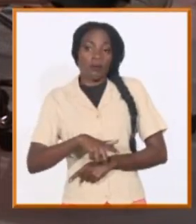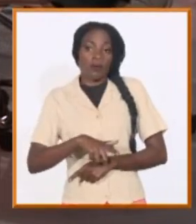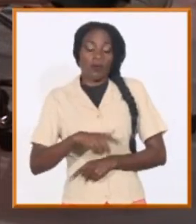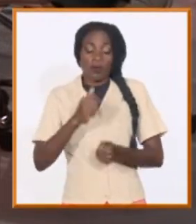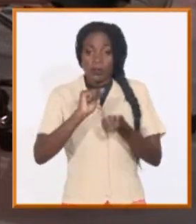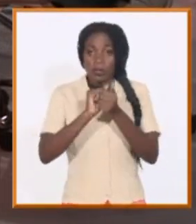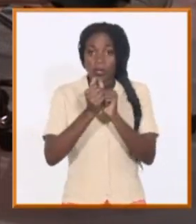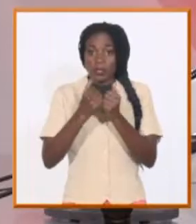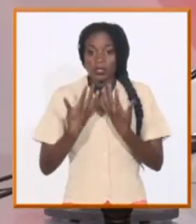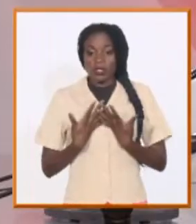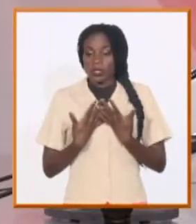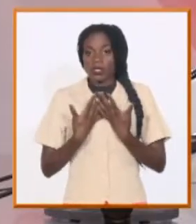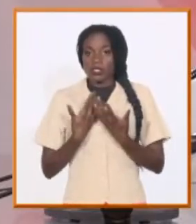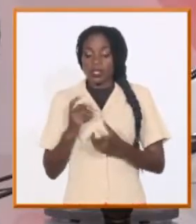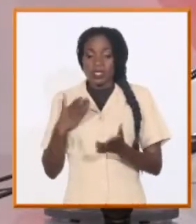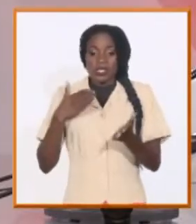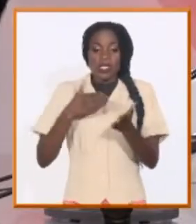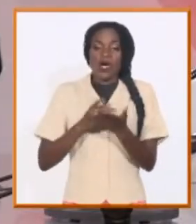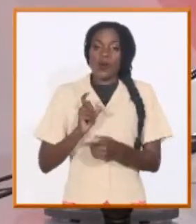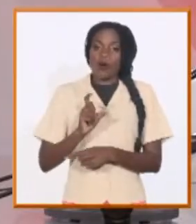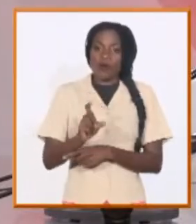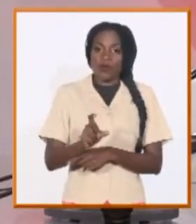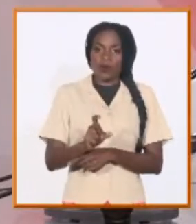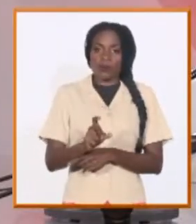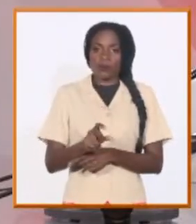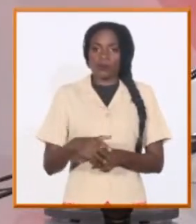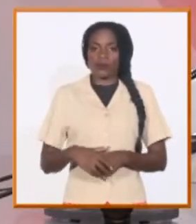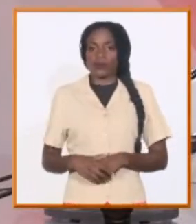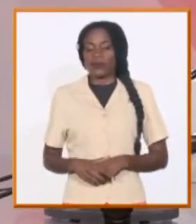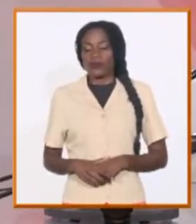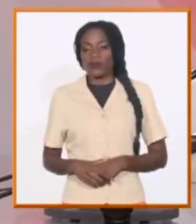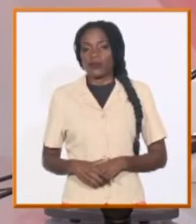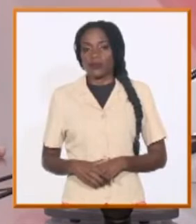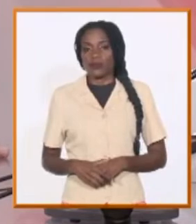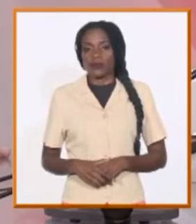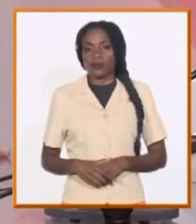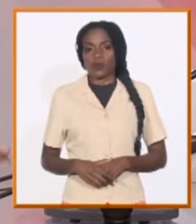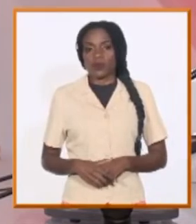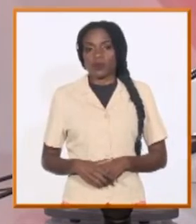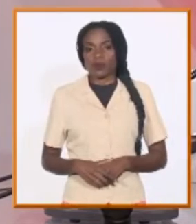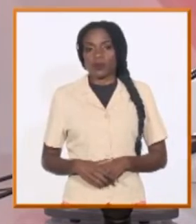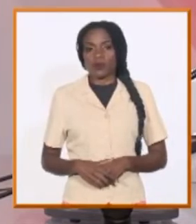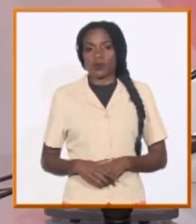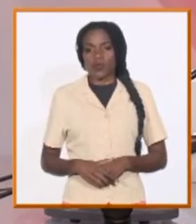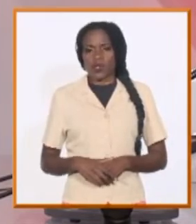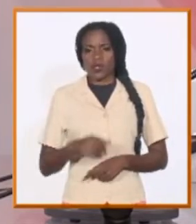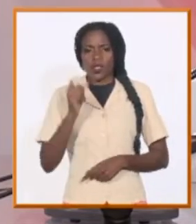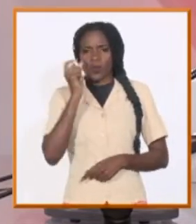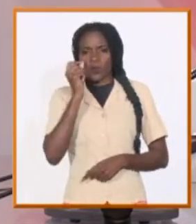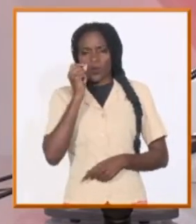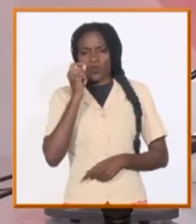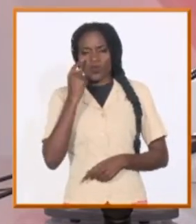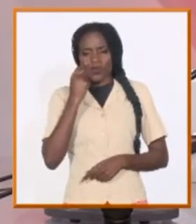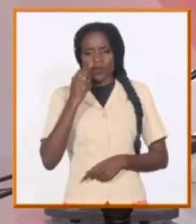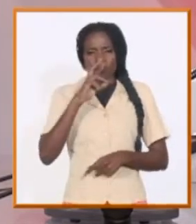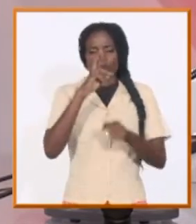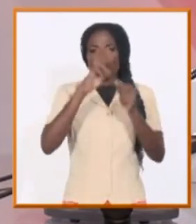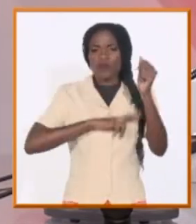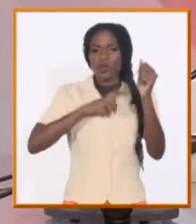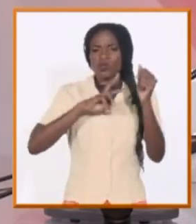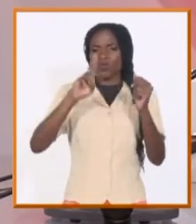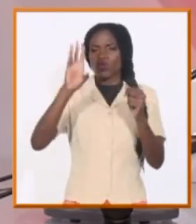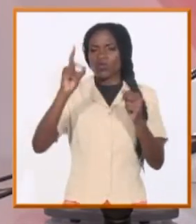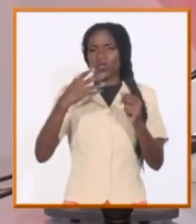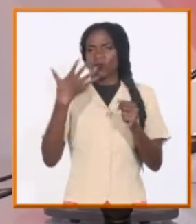deportistas que se entregaron hasta el final. Duani, si fueras a hacer una valoración del resultado, ¿qué cosa destacarías? ¿Con